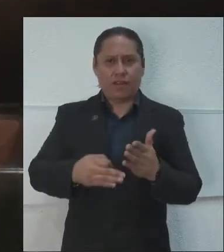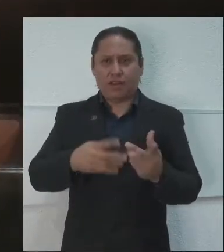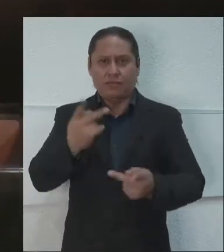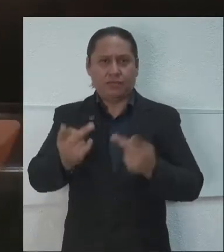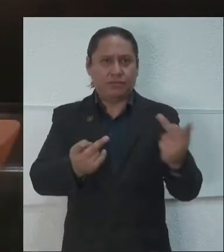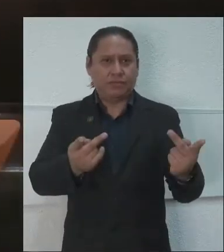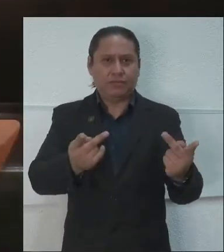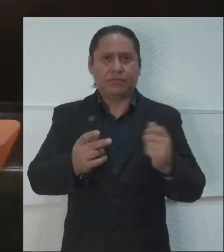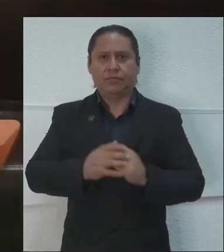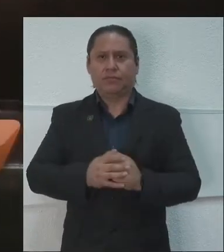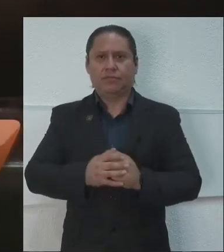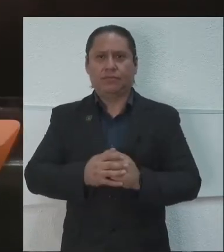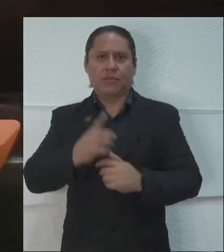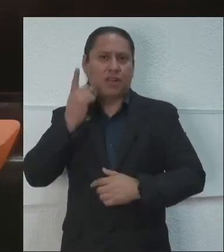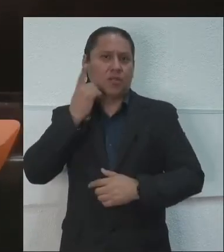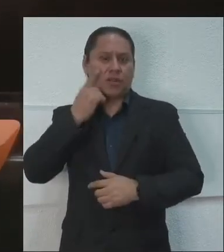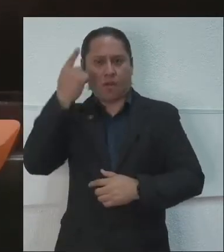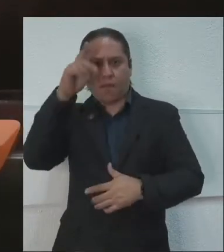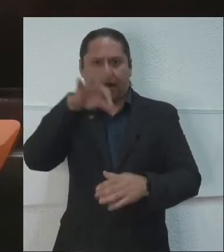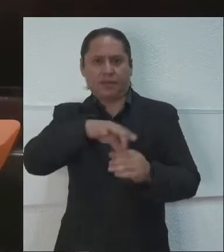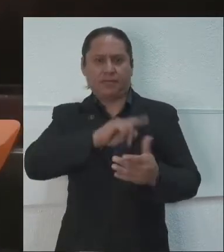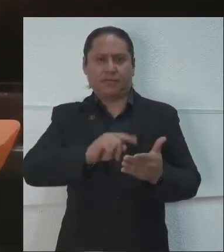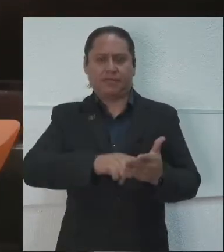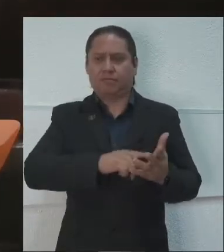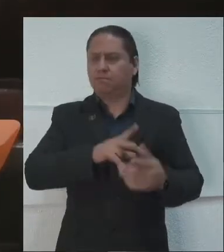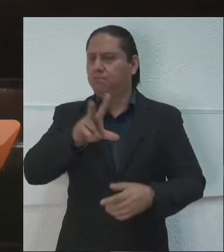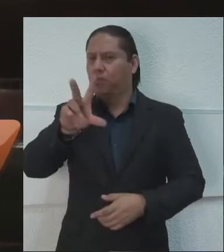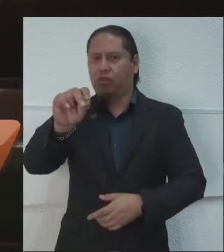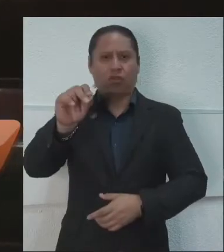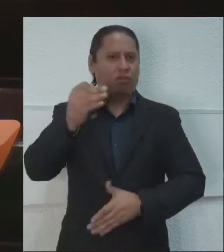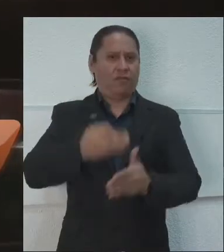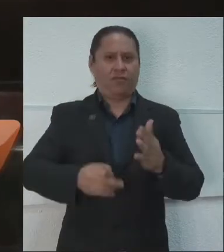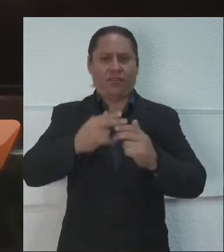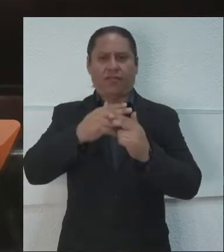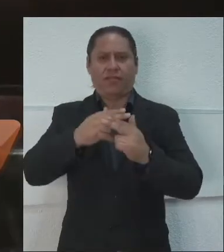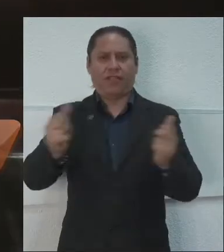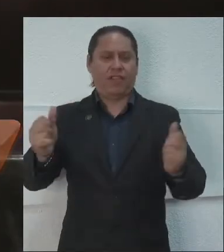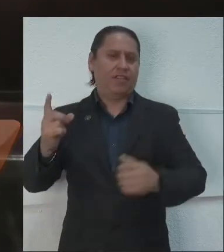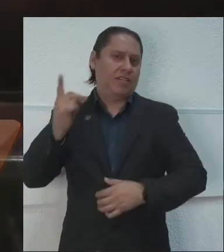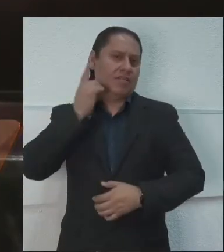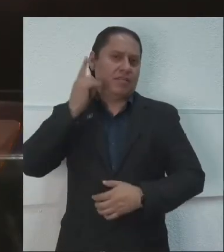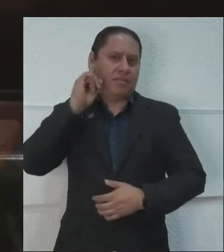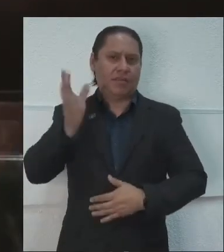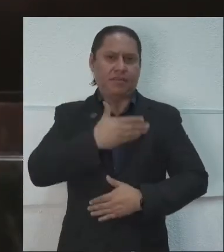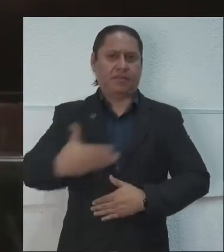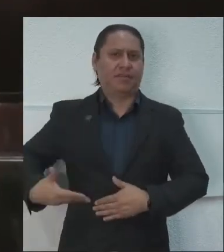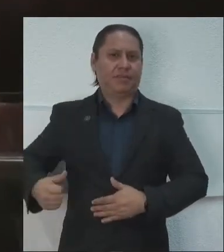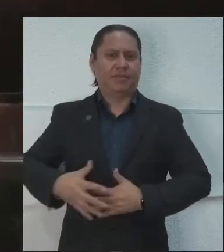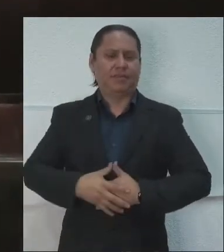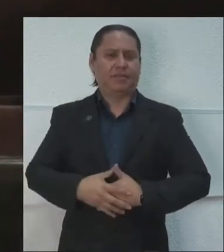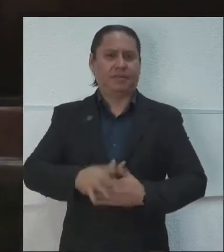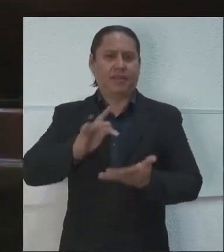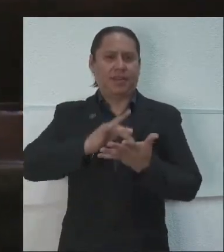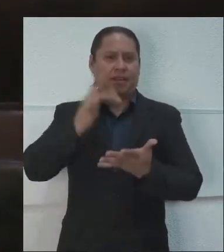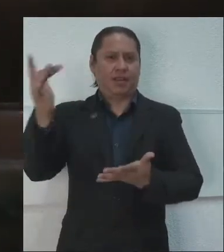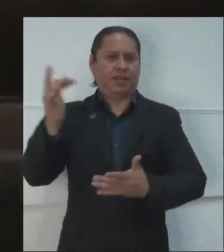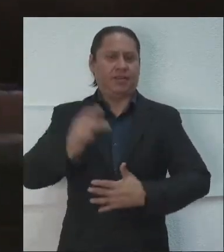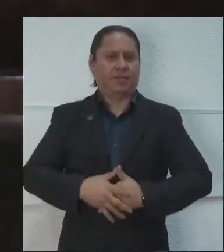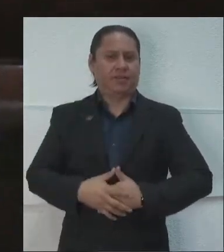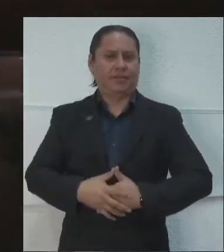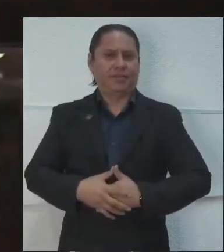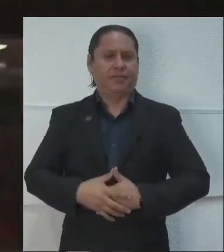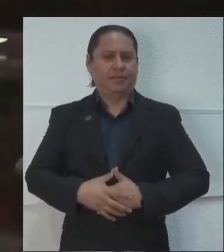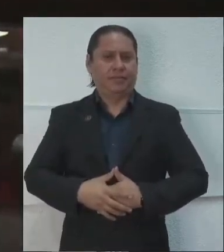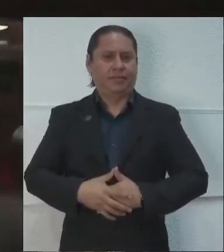falta algún legislador por emitir su voto. No falta ningún legislador por emitir su voto, diputada presidenta. Gracias, diputada